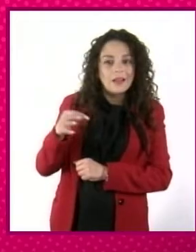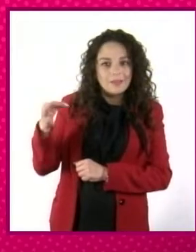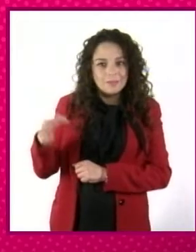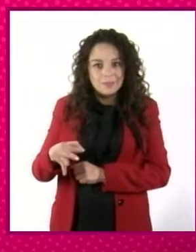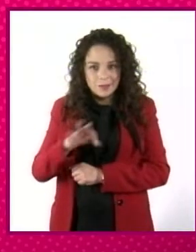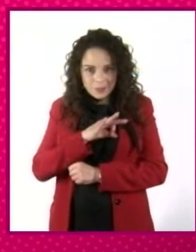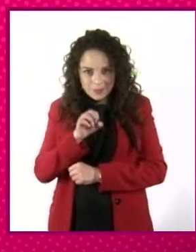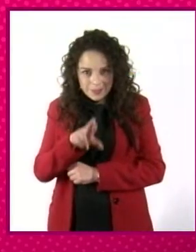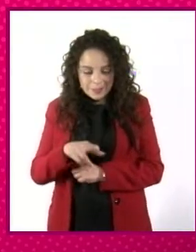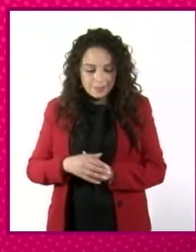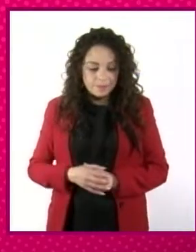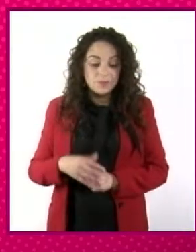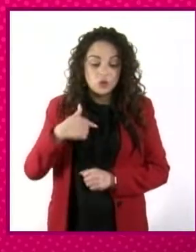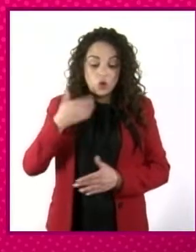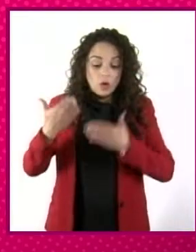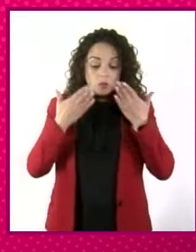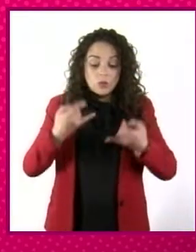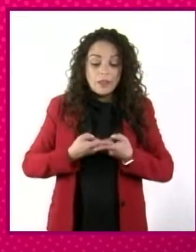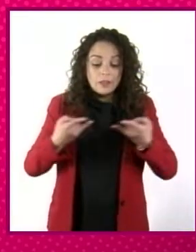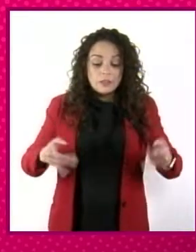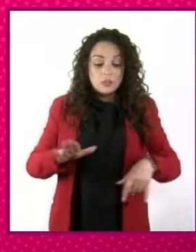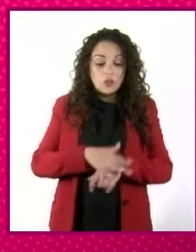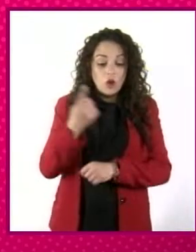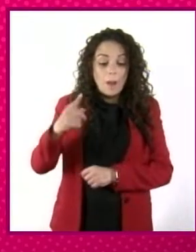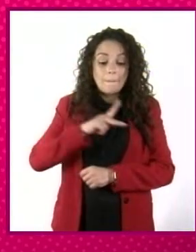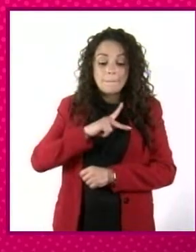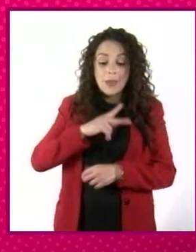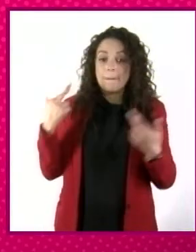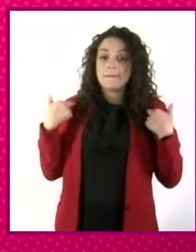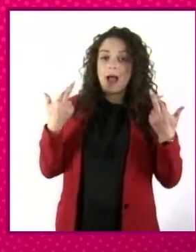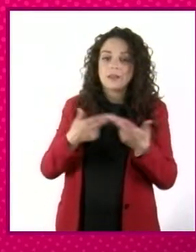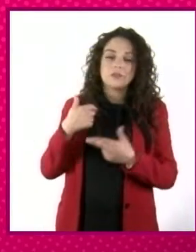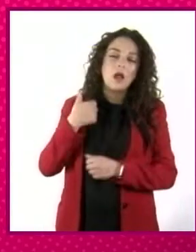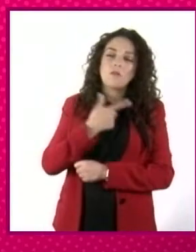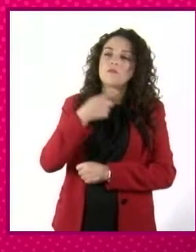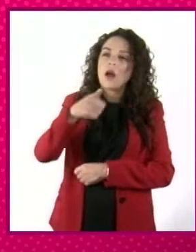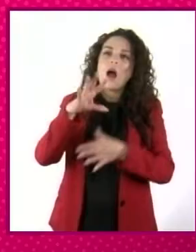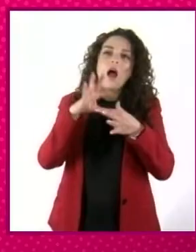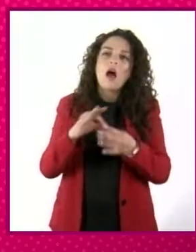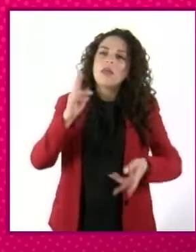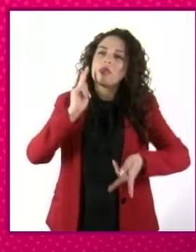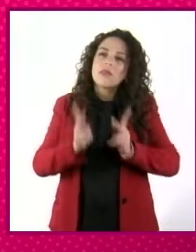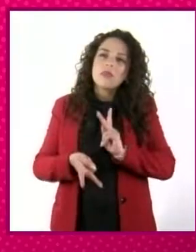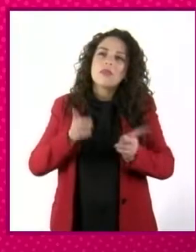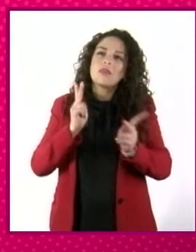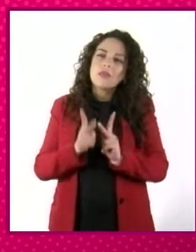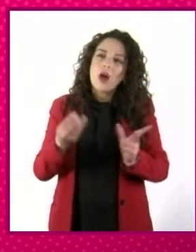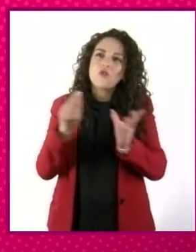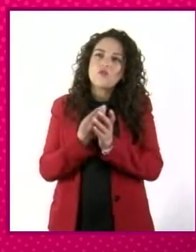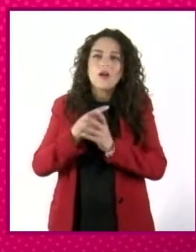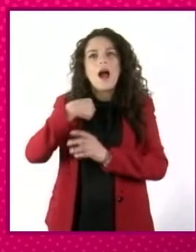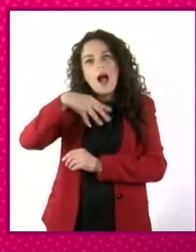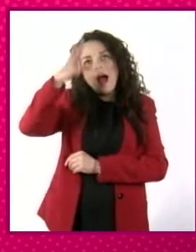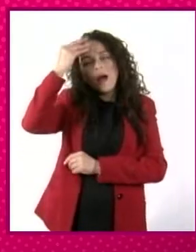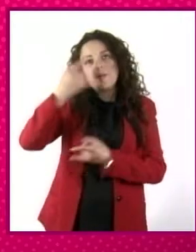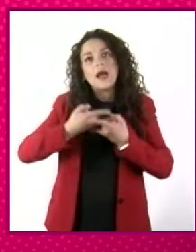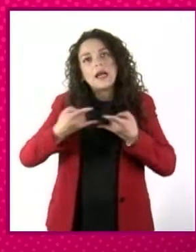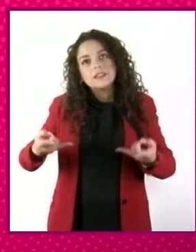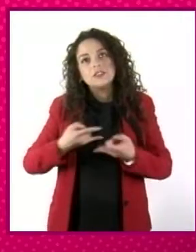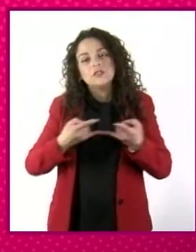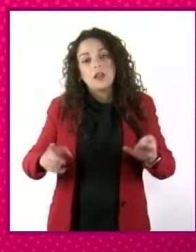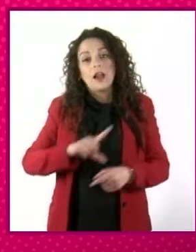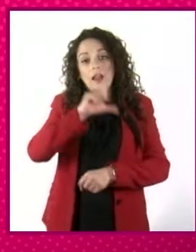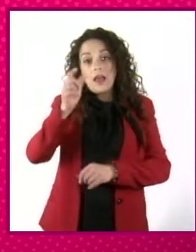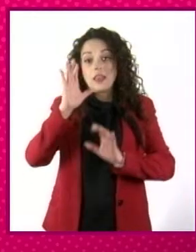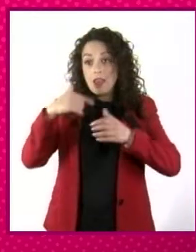Yo estudié historia porque me encantaba cómo me daban mis clases de historia. Entonces, cuando entré a estudiar ya